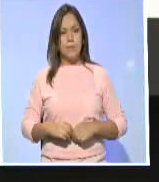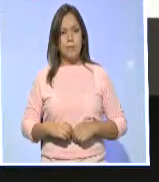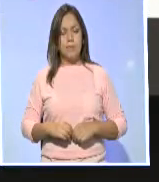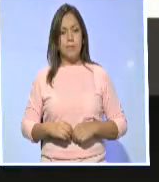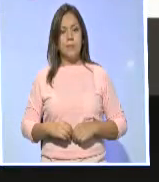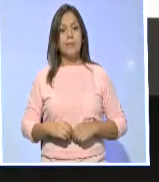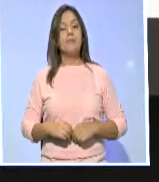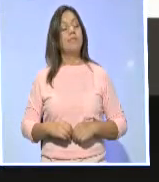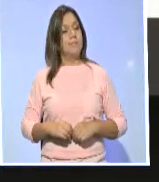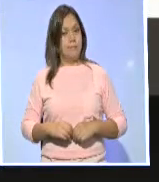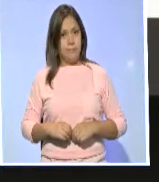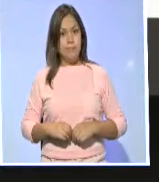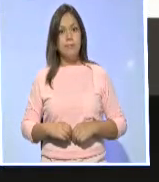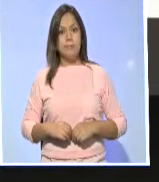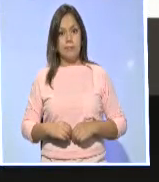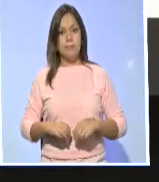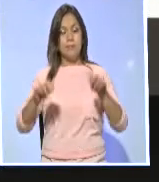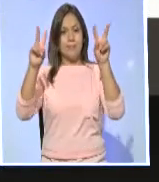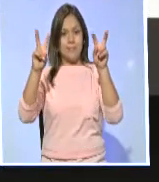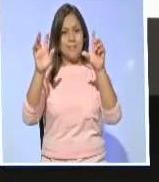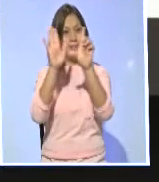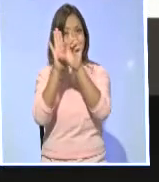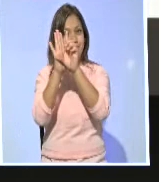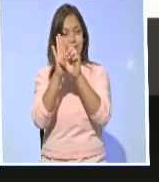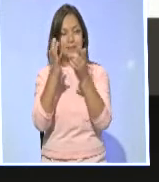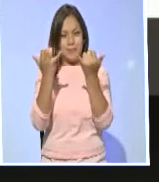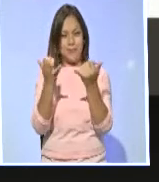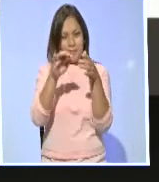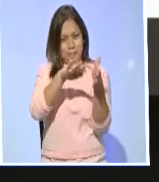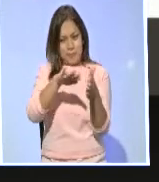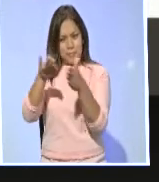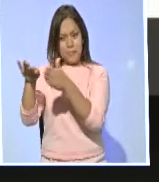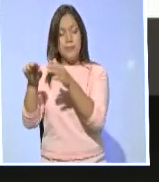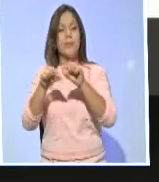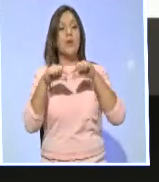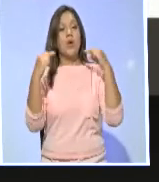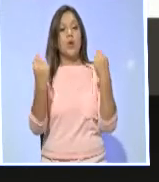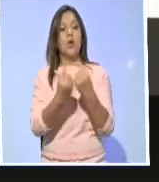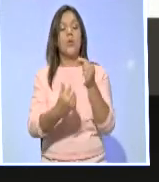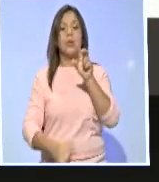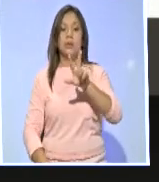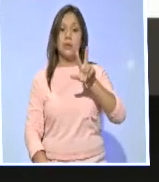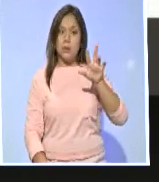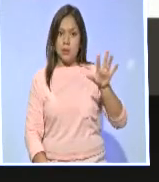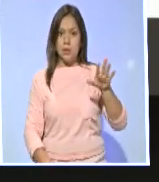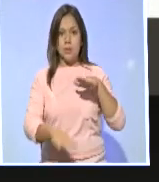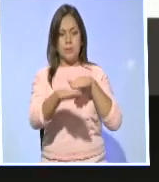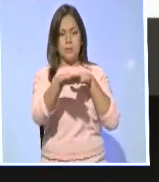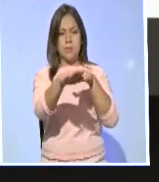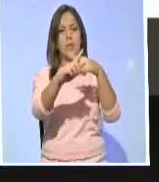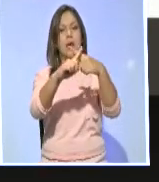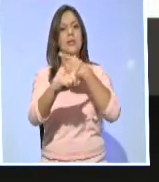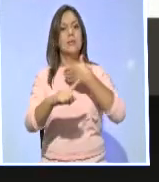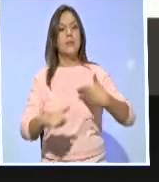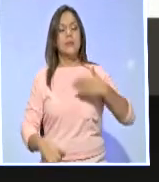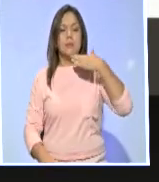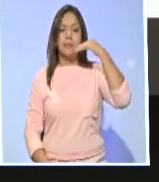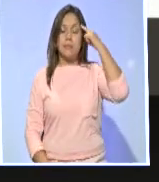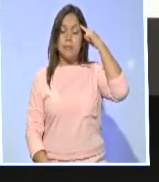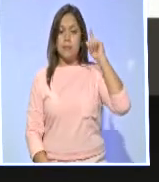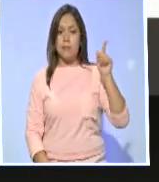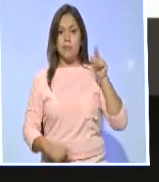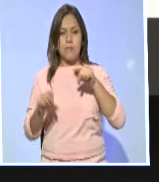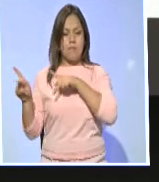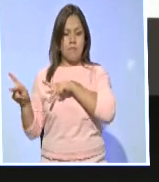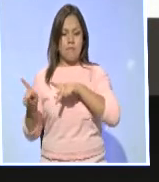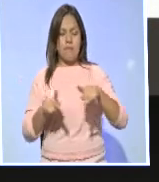Nos abstraemos brevemente de los temas legislativos, amigos, para contarles que el movimiento Alianza País, afín al expresidente Rafael Correa, se prepara